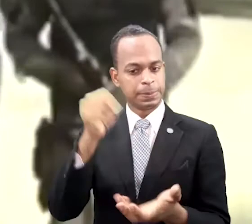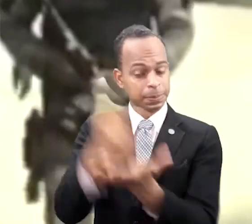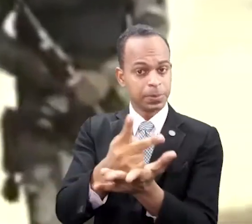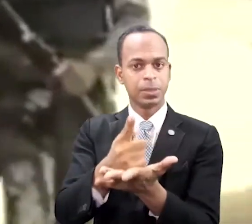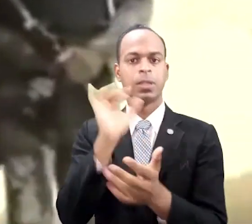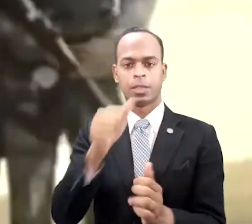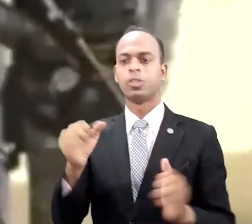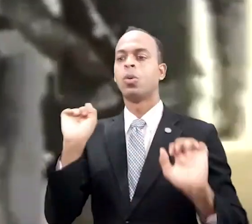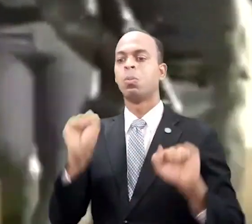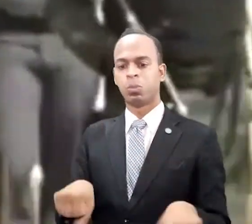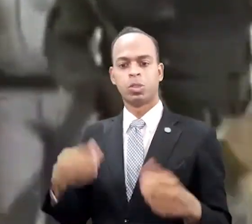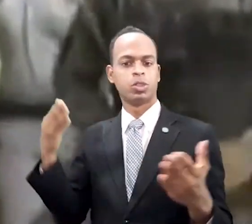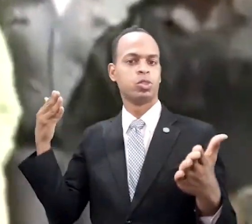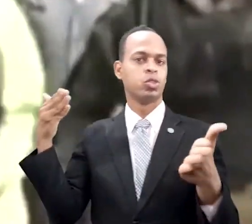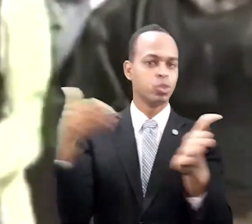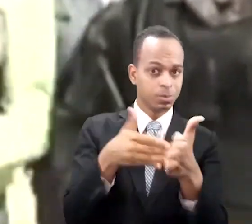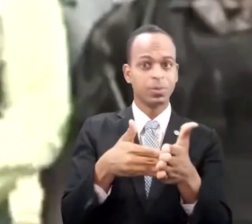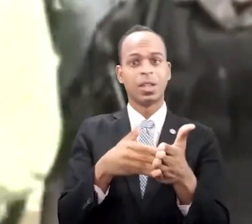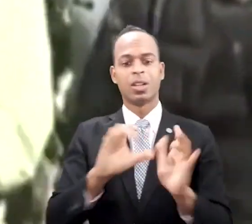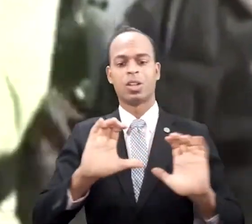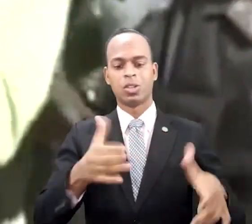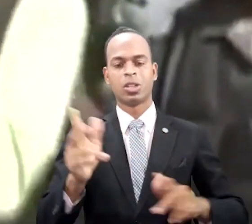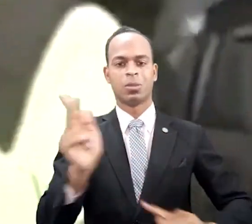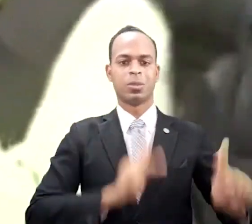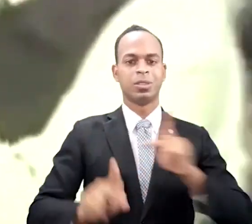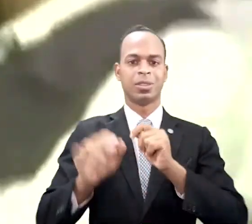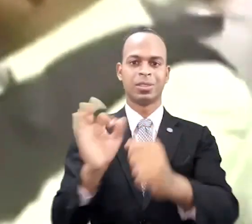pues sería la forma de golpear por donde más